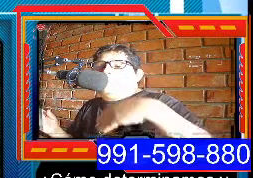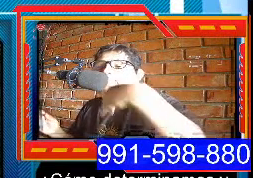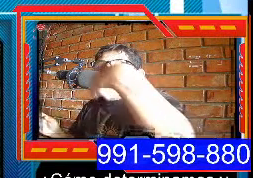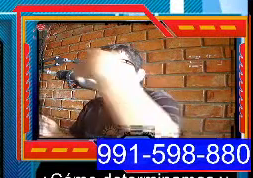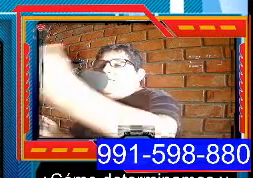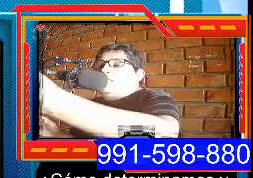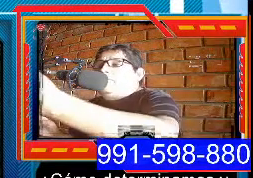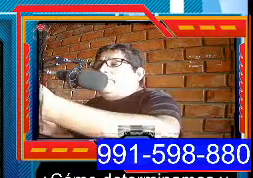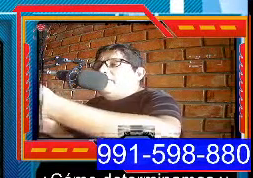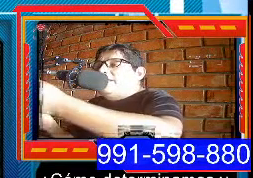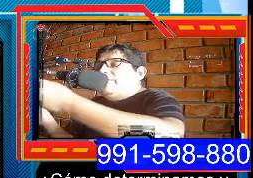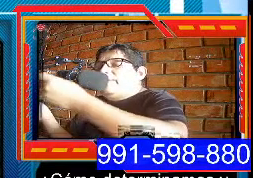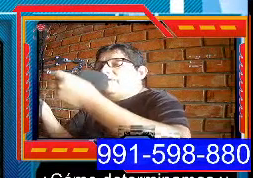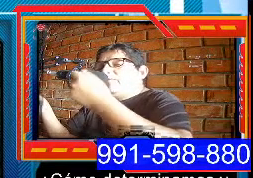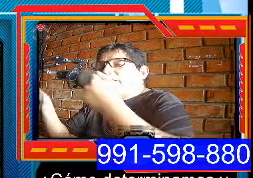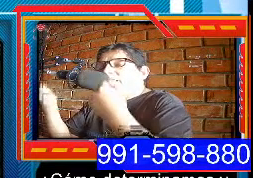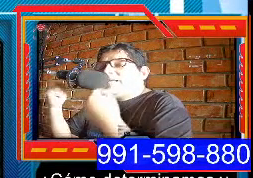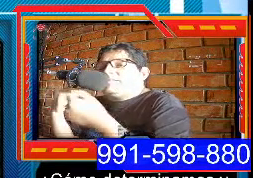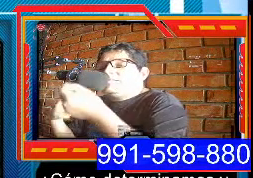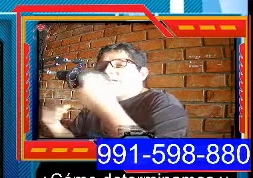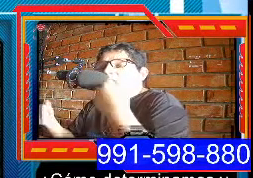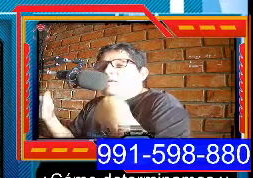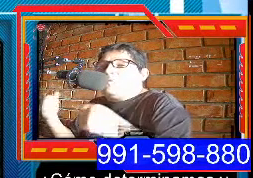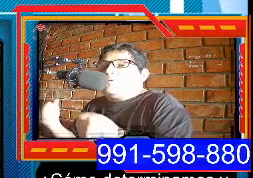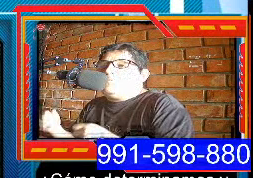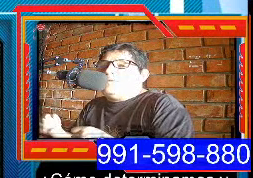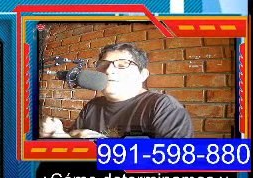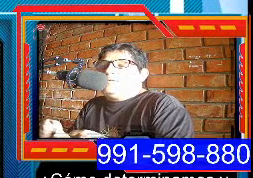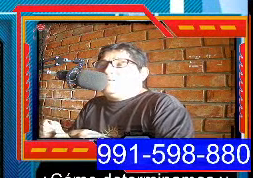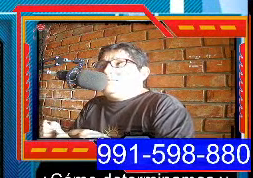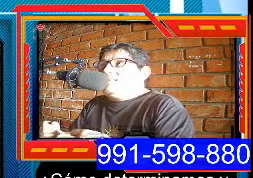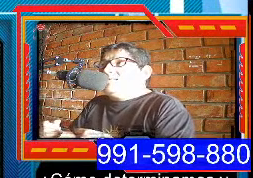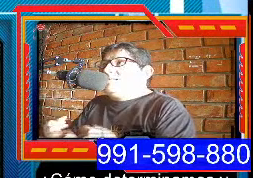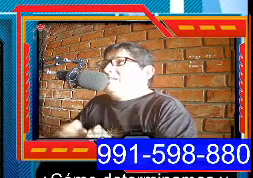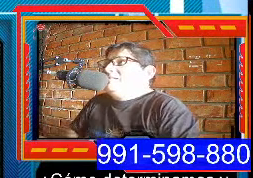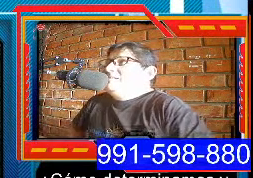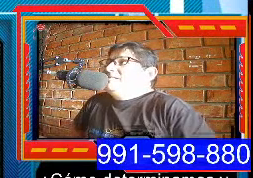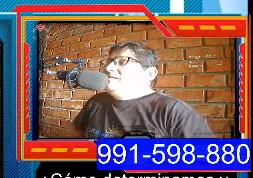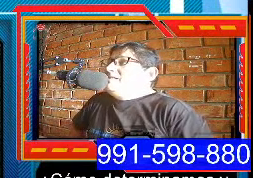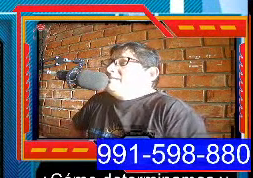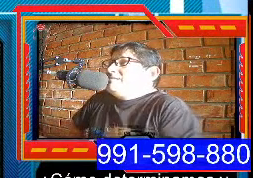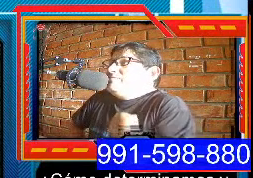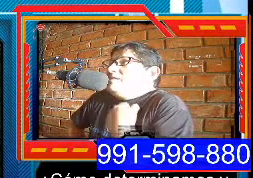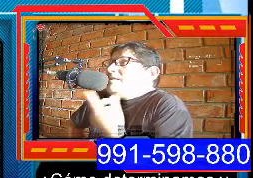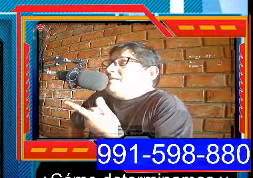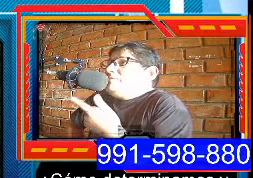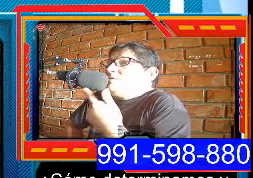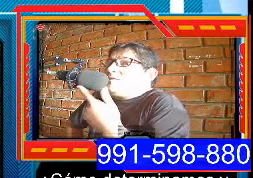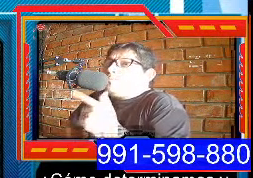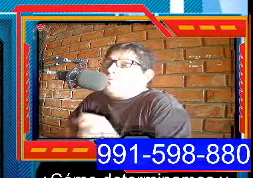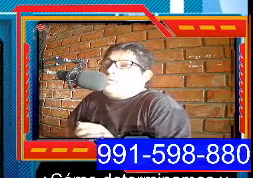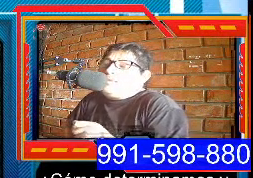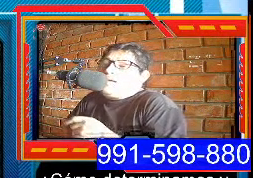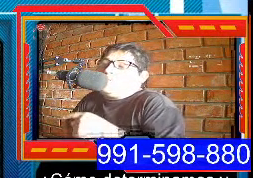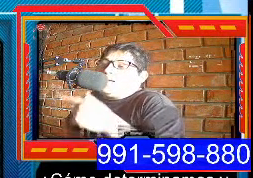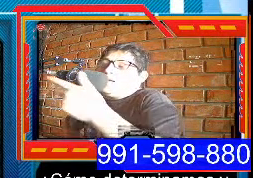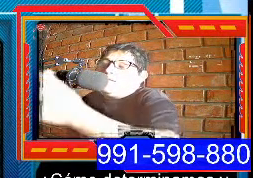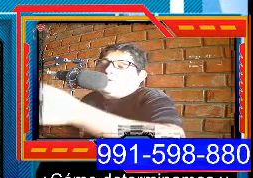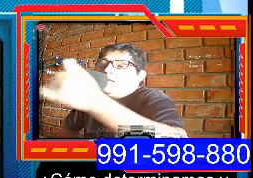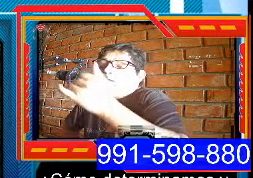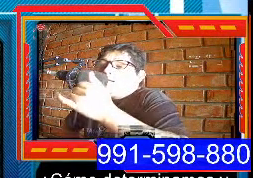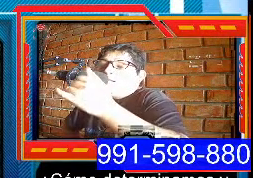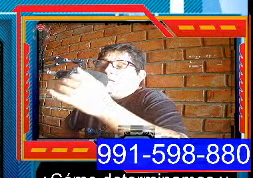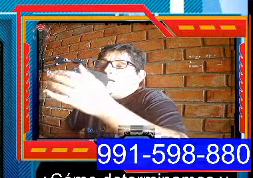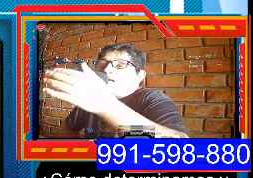chicos. Préstamo, pero tienes que pedir un interés a cambio, ¿no? O sea, tienes un interés de un tanto porcentaje. Ya,